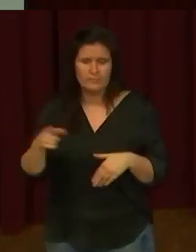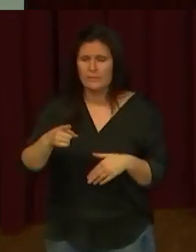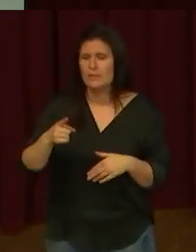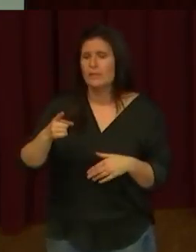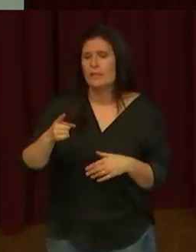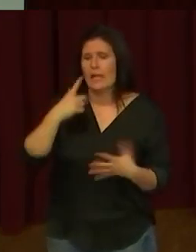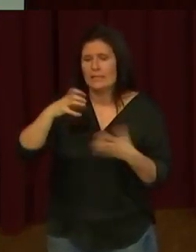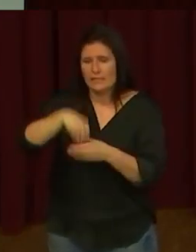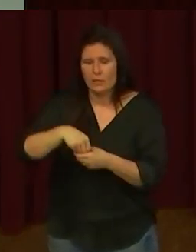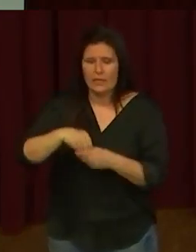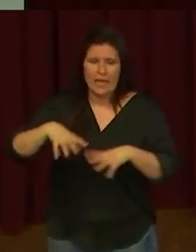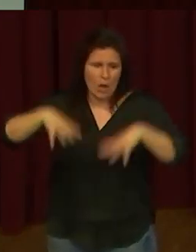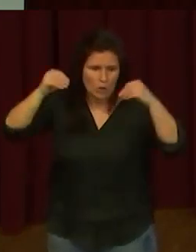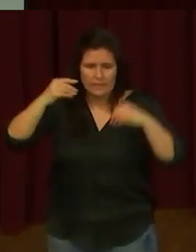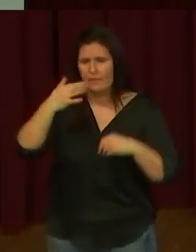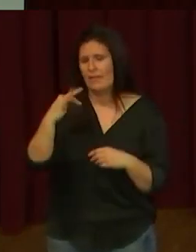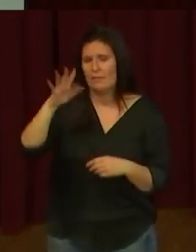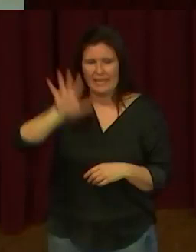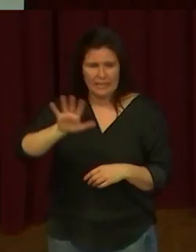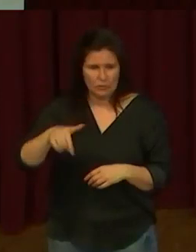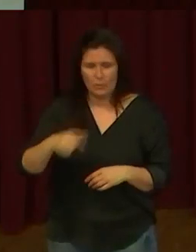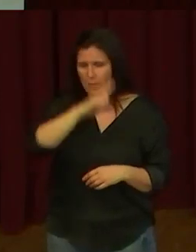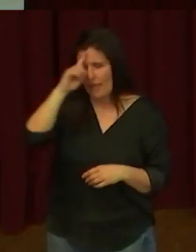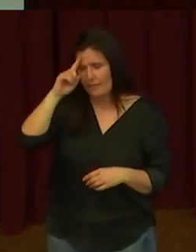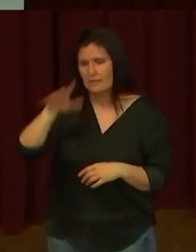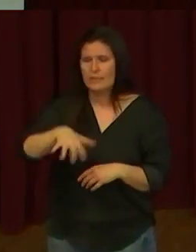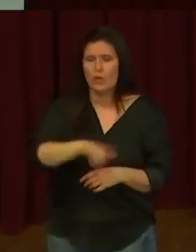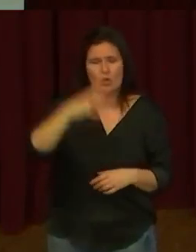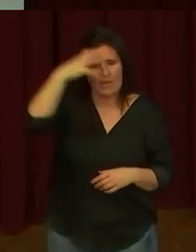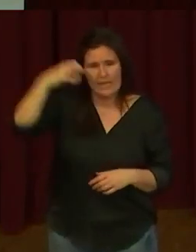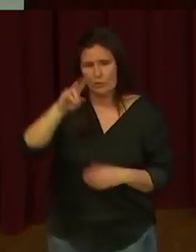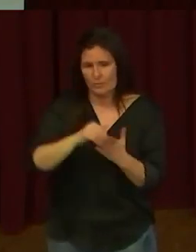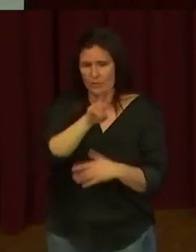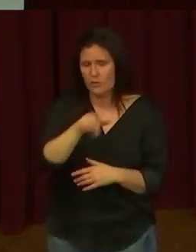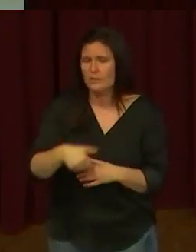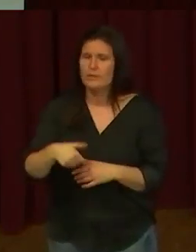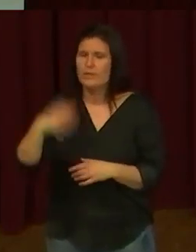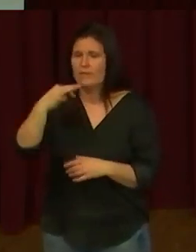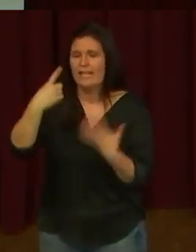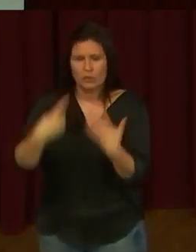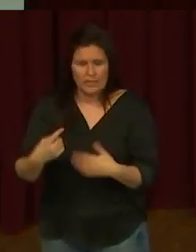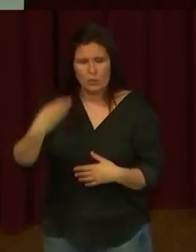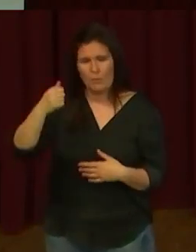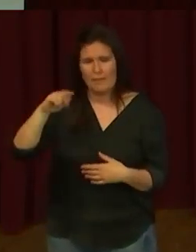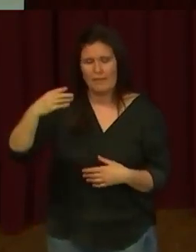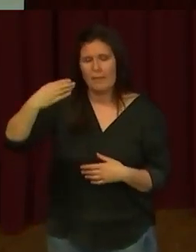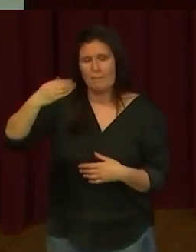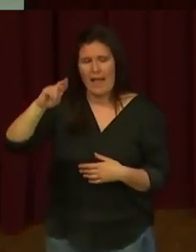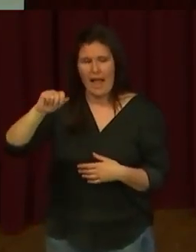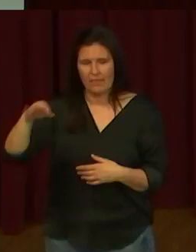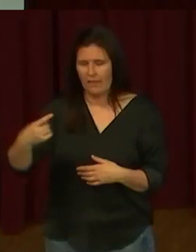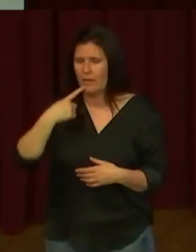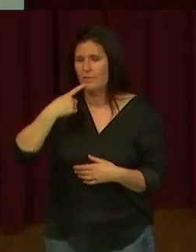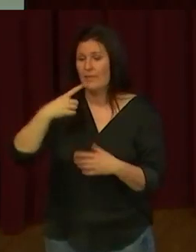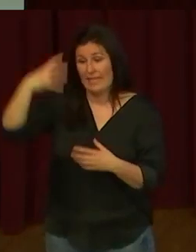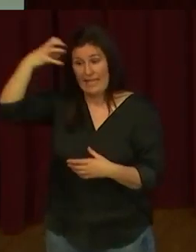corte de felipe quinto madrid- de los sitios reales en el año 2002 fernando sexto y bárbara de braganza un reinado bajo el signo